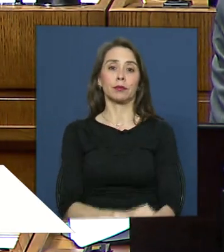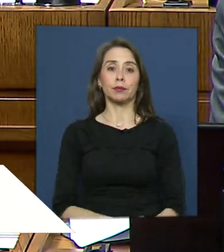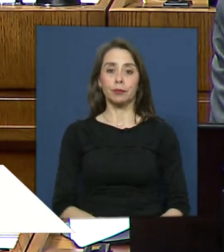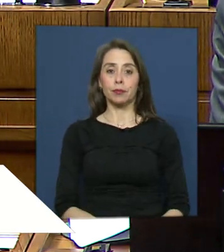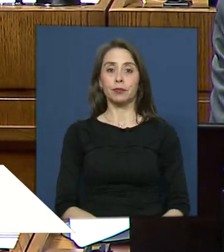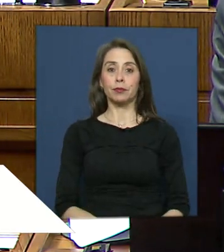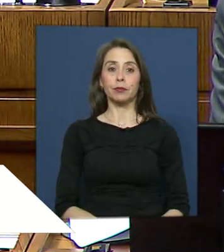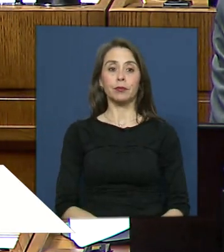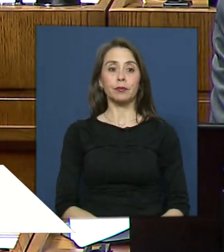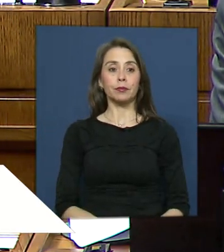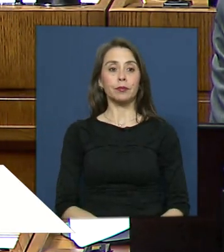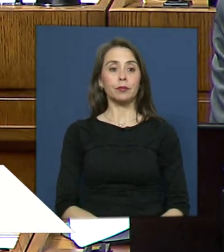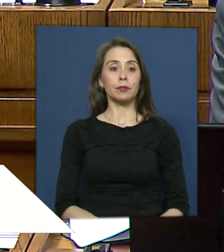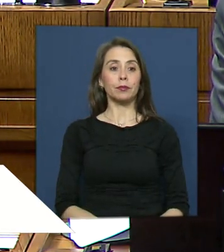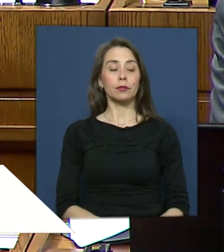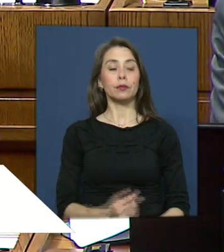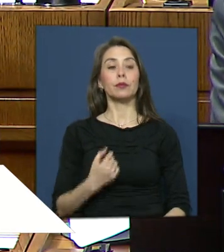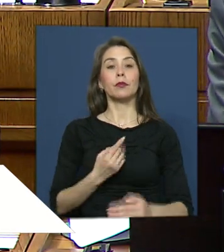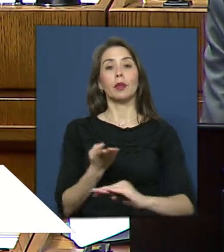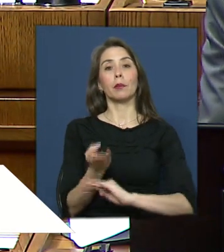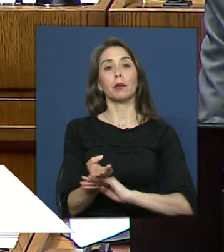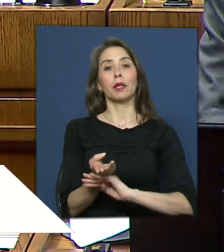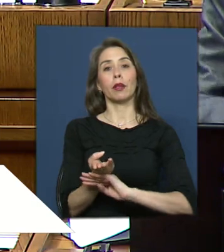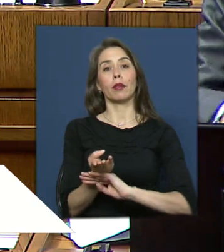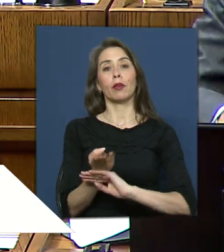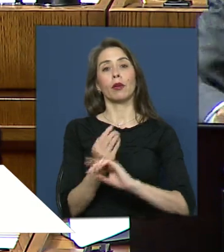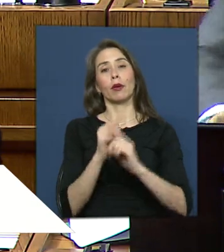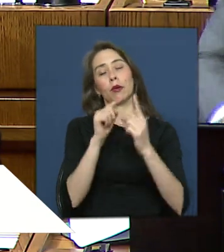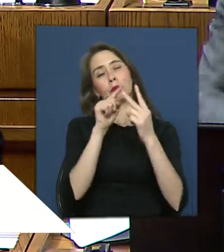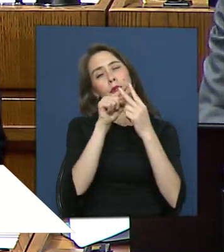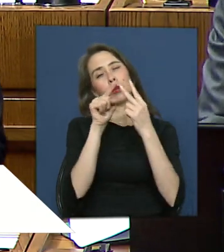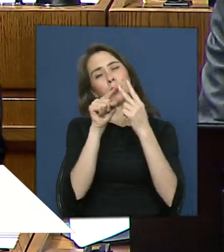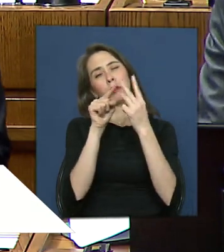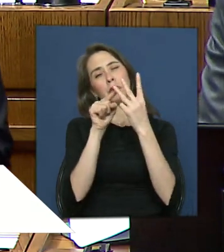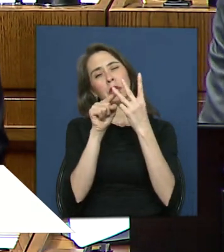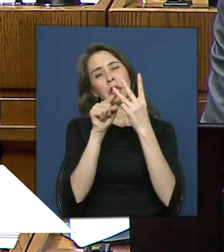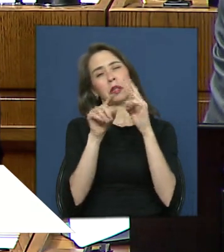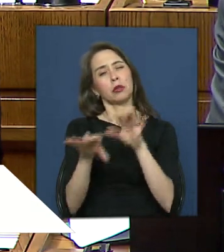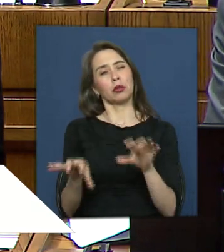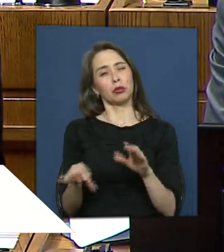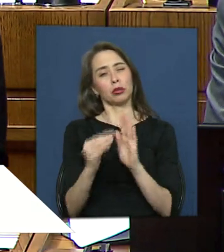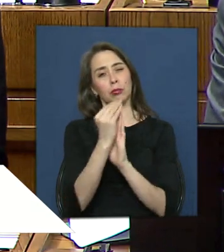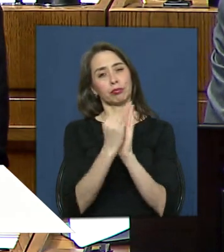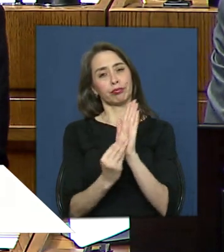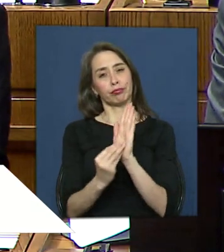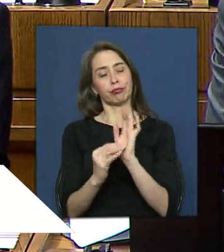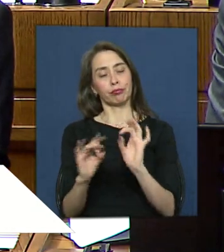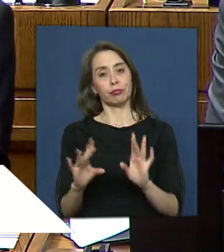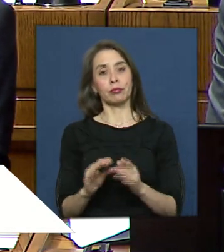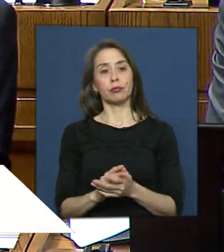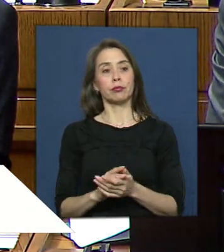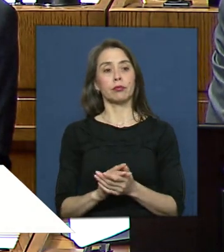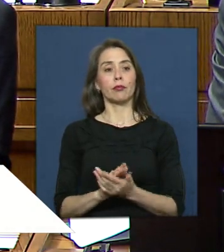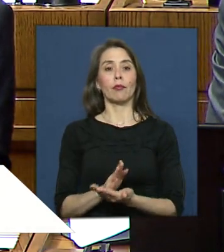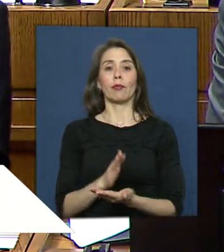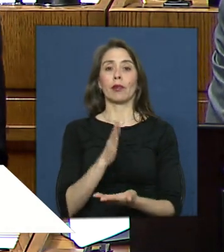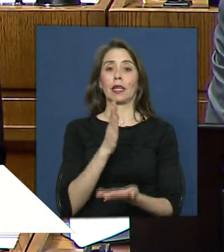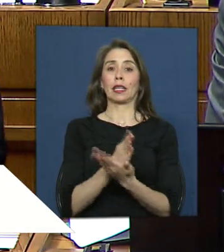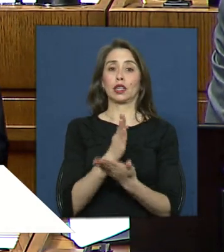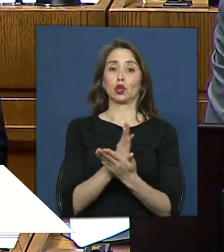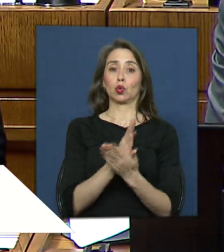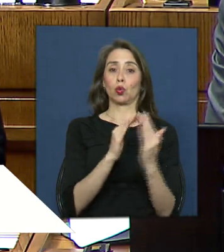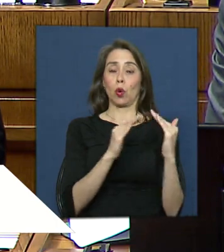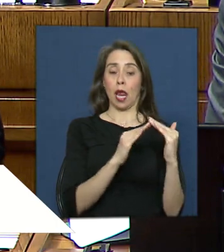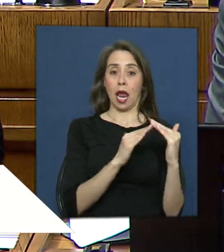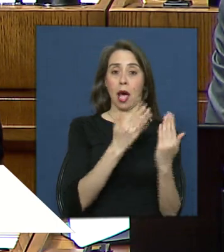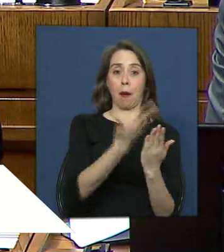gustaría pedir dos cosas que quedaran, tres cosas que quedaran muy bien establecidas. La primera de ellas es que cuando los colegios entreguen